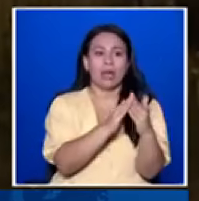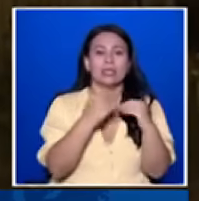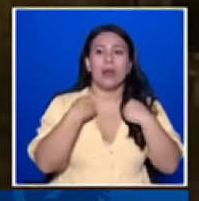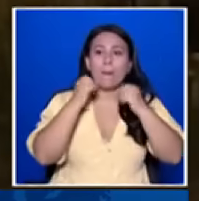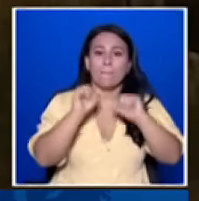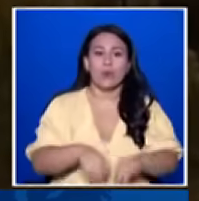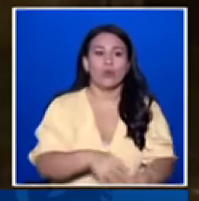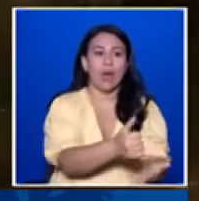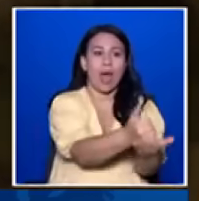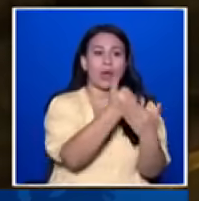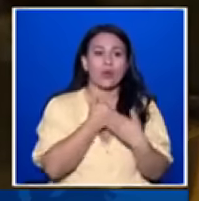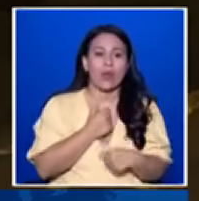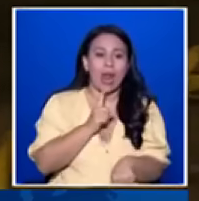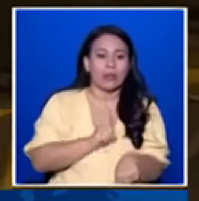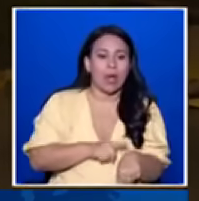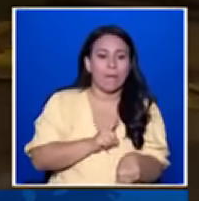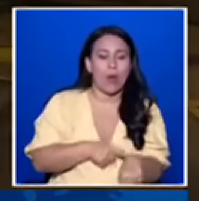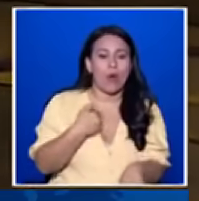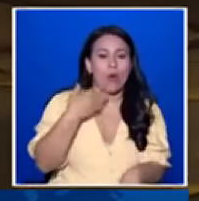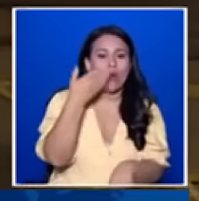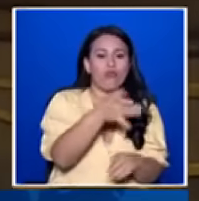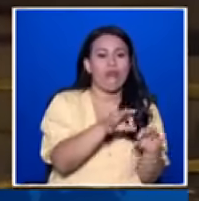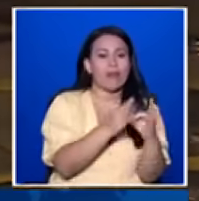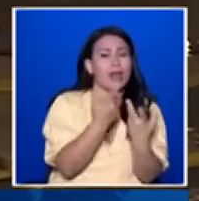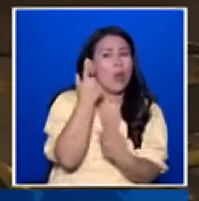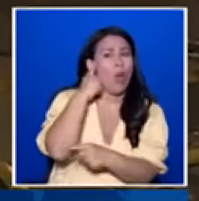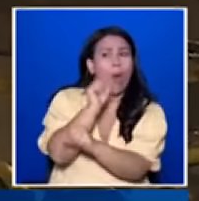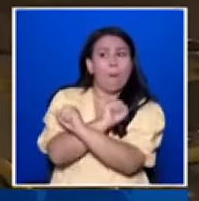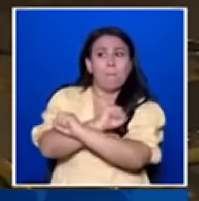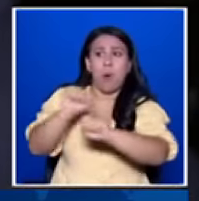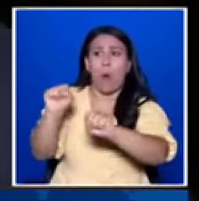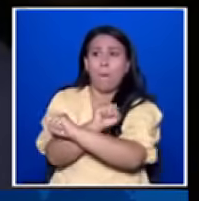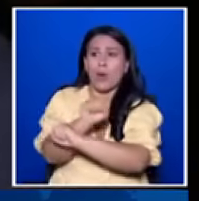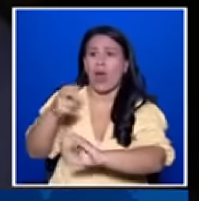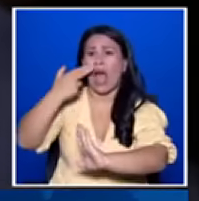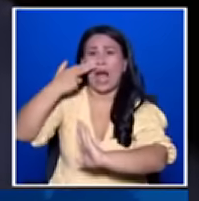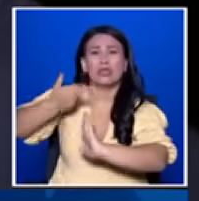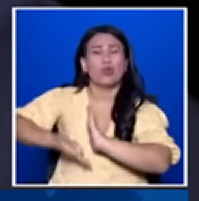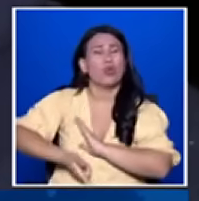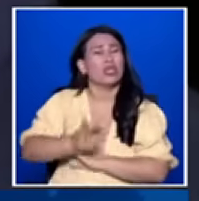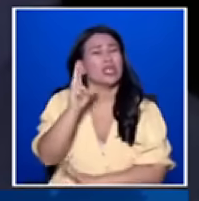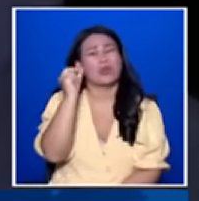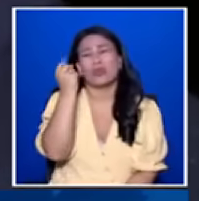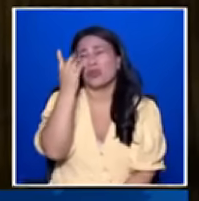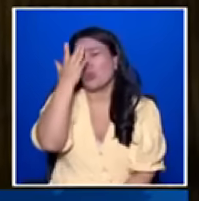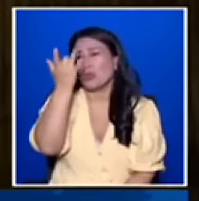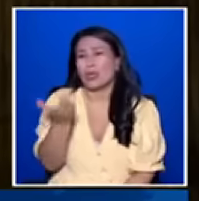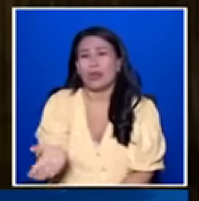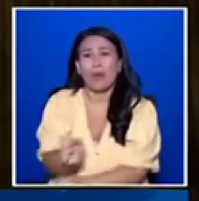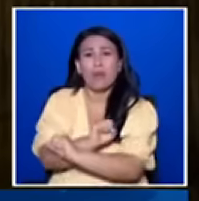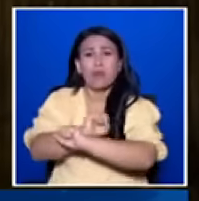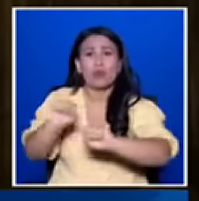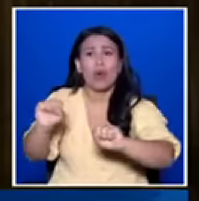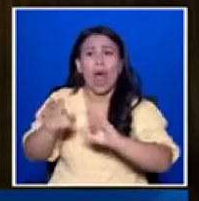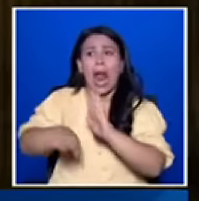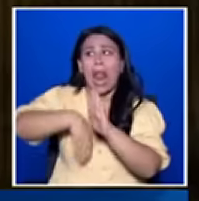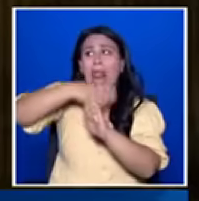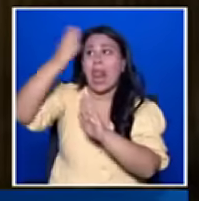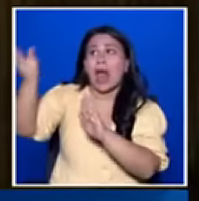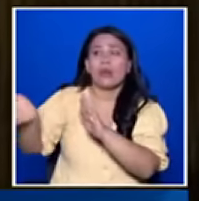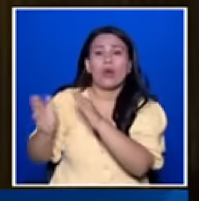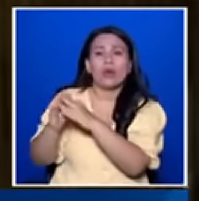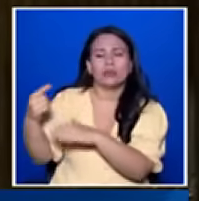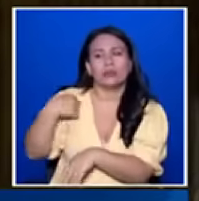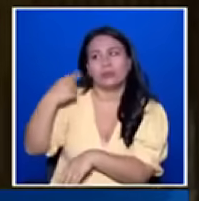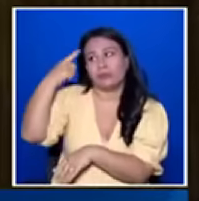logró sacar a tiempo a su familia. Escuché, fue una bomba de gasolina, algo se explotó y se empezó a